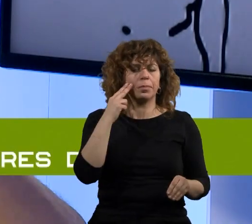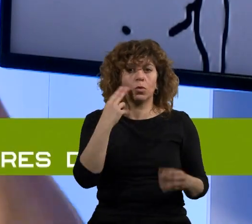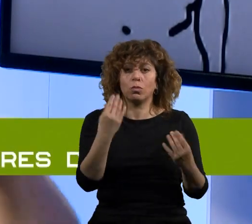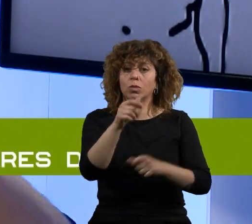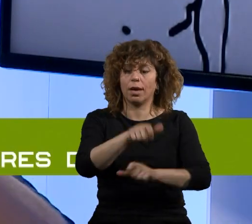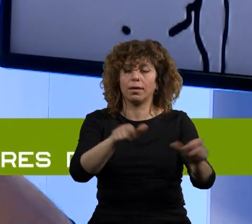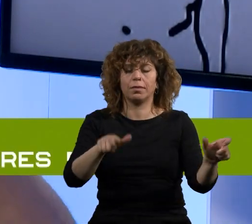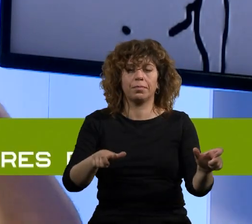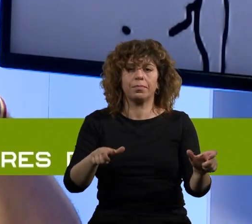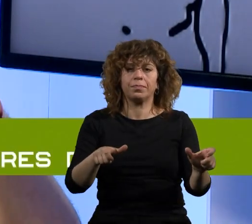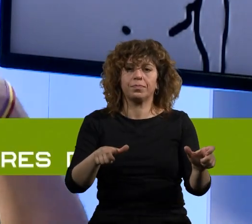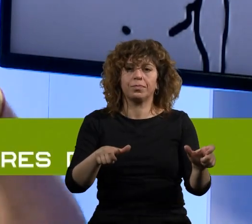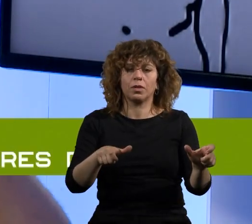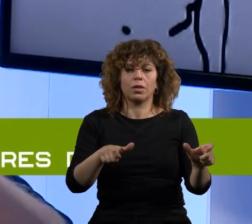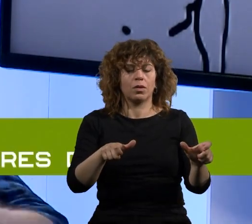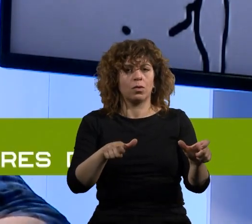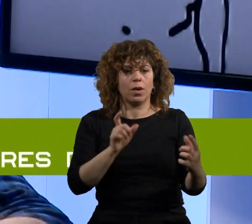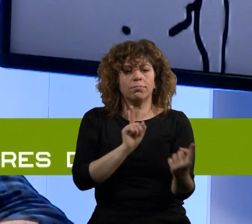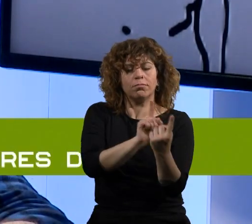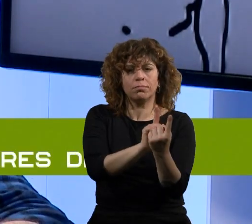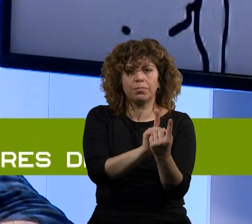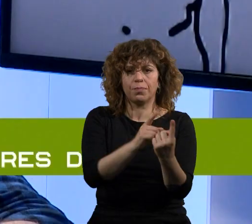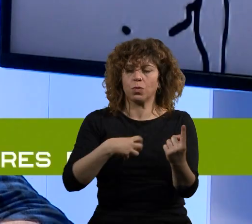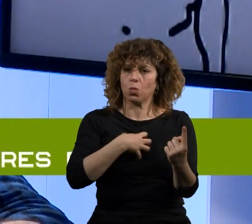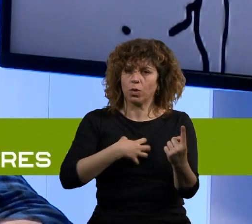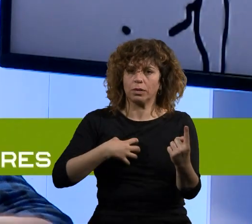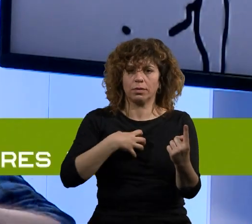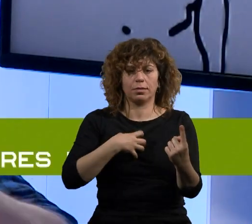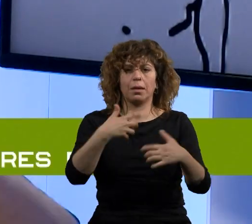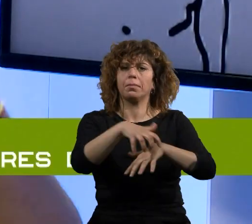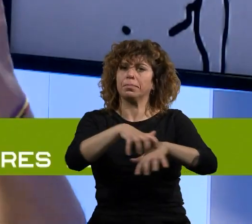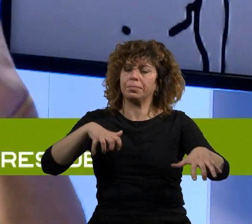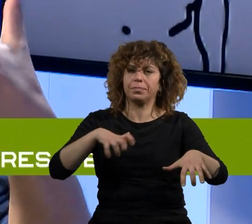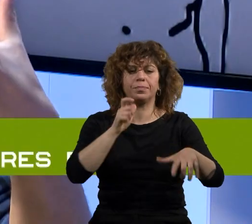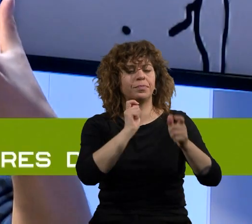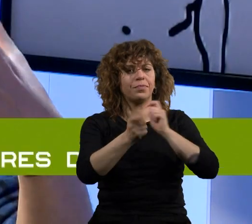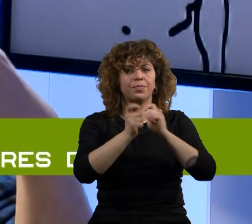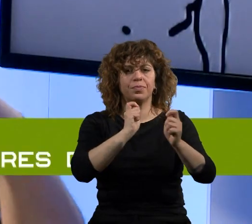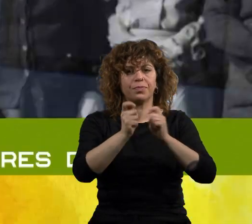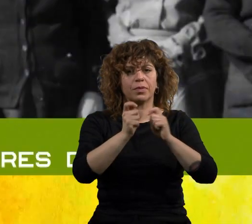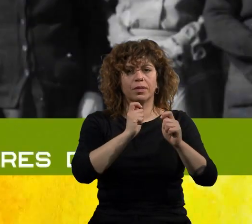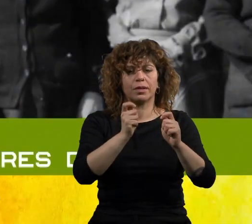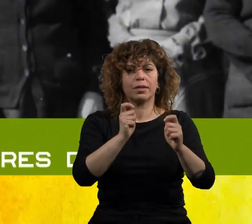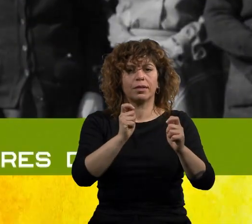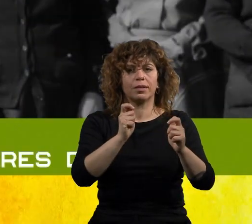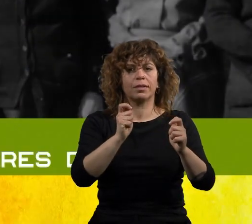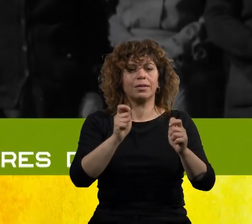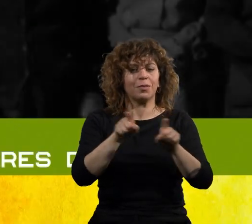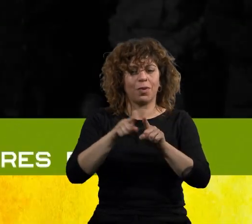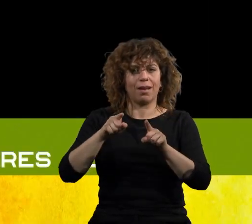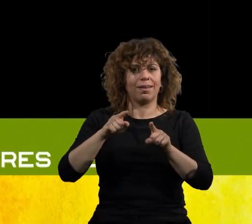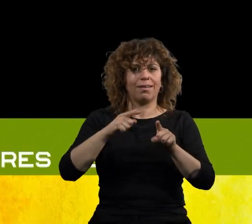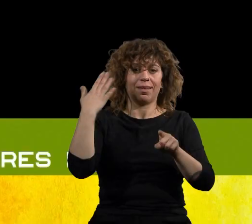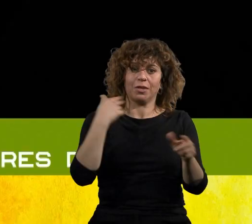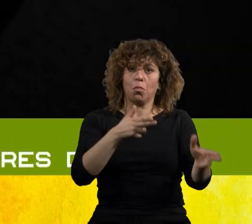gente que me costó, claro, es verdad que la mayoría de las entrevistas son de gente ya que era lo que quería hacer yo, ¿no? Que eran los descendientes directos que